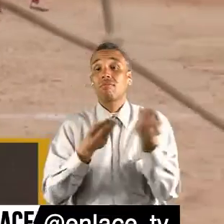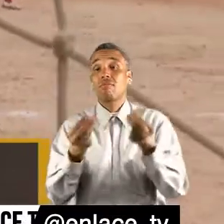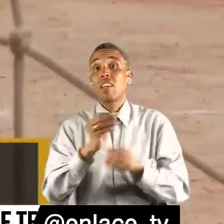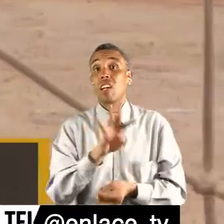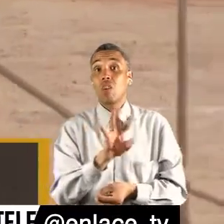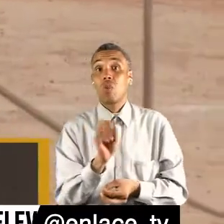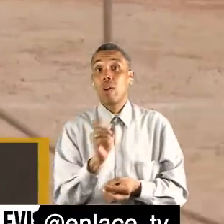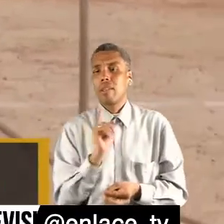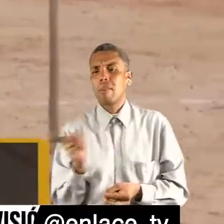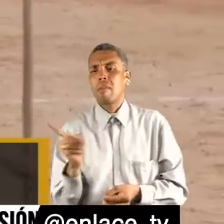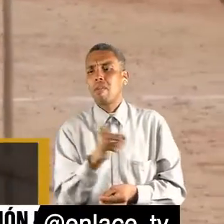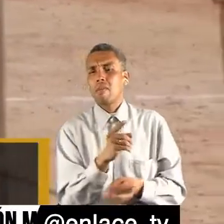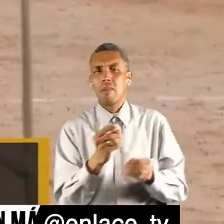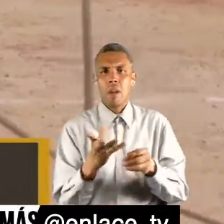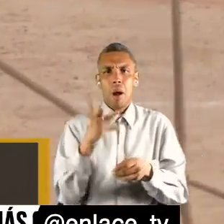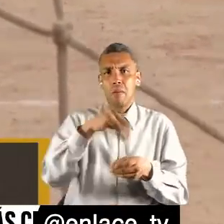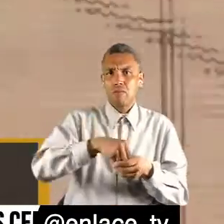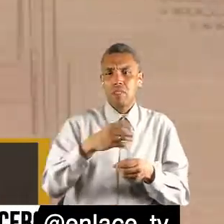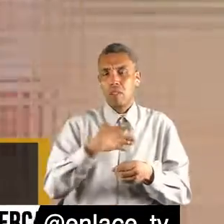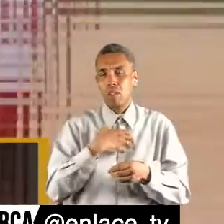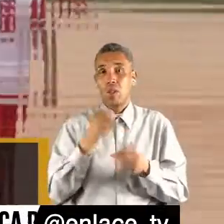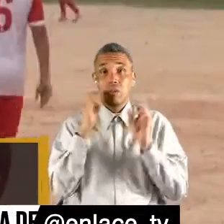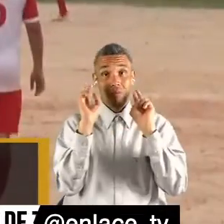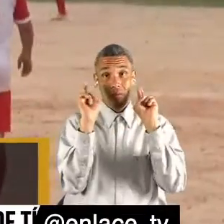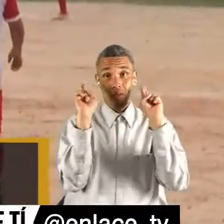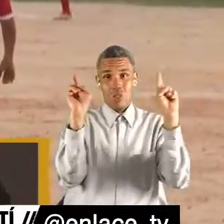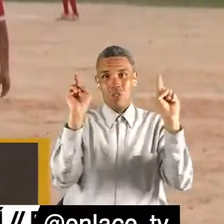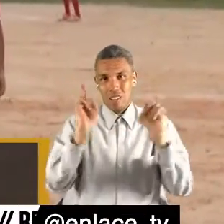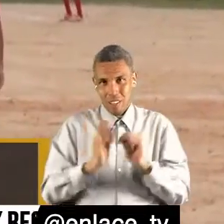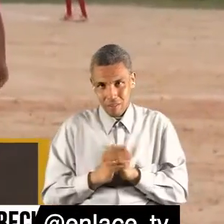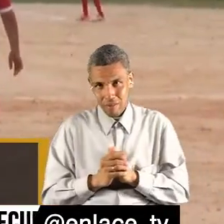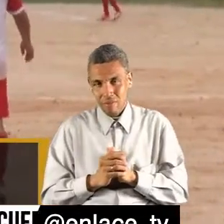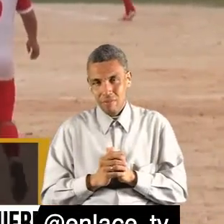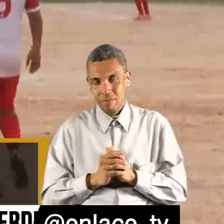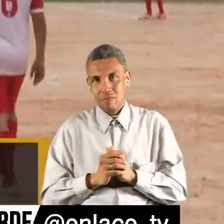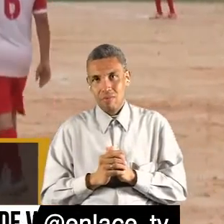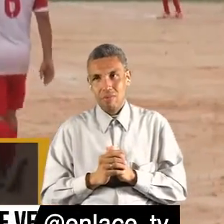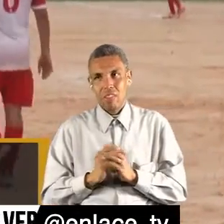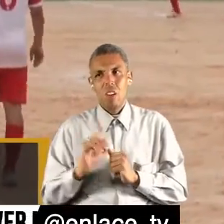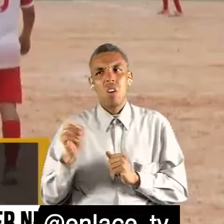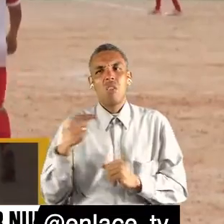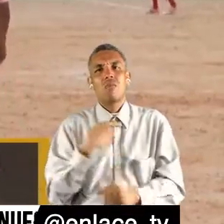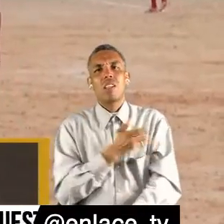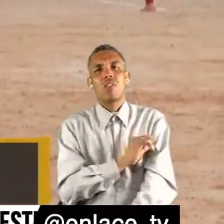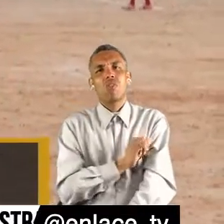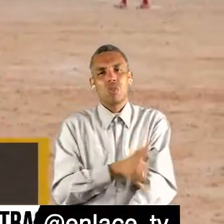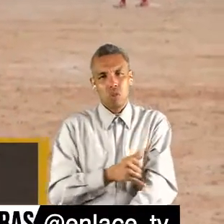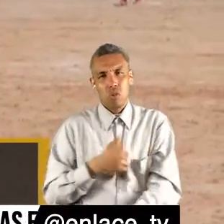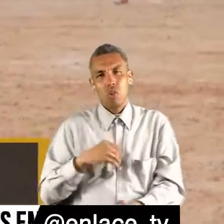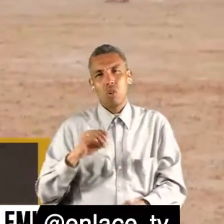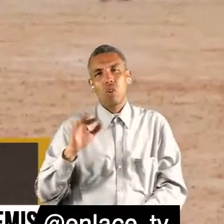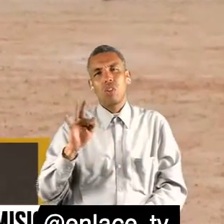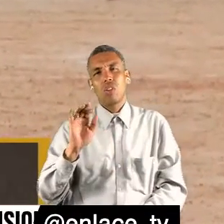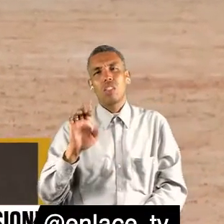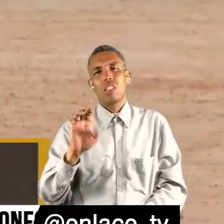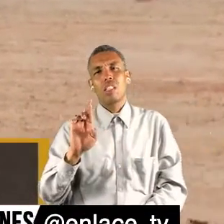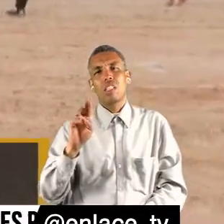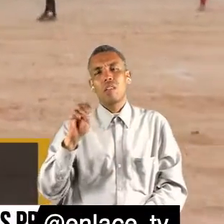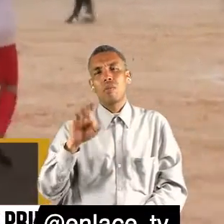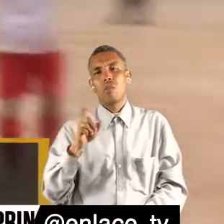estén compitiendo en el campeonato de minifútbol, en el que participarán 3 de la zona rural. Sí, los equipos que quedan recibidos